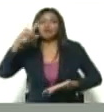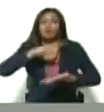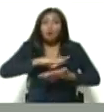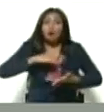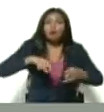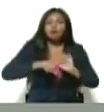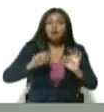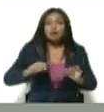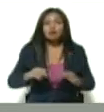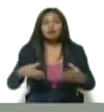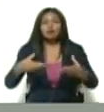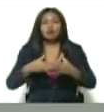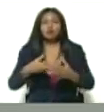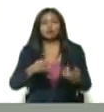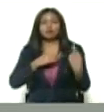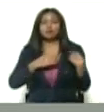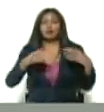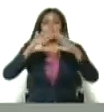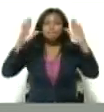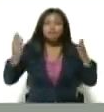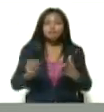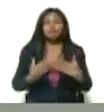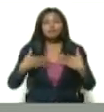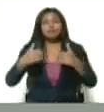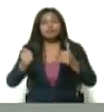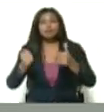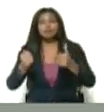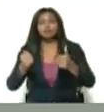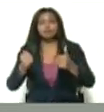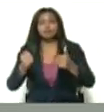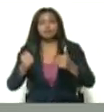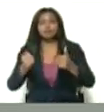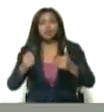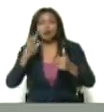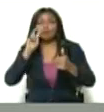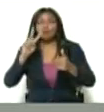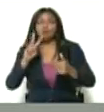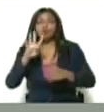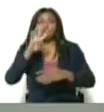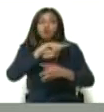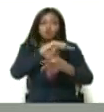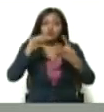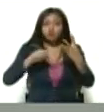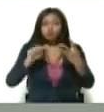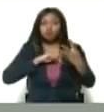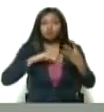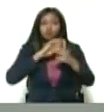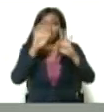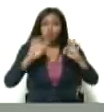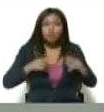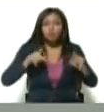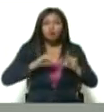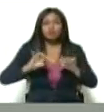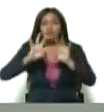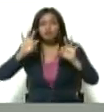la Organización Mundial de la Salud y que es el segundo precepto de los 4 principios que estamos manejando, que